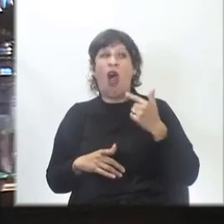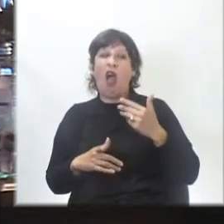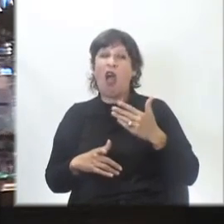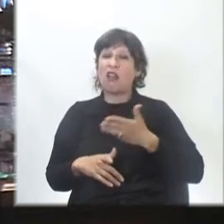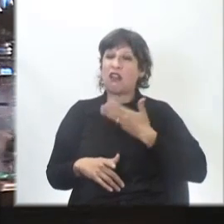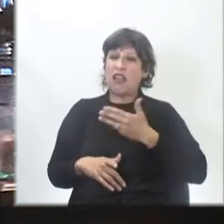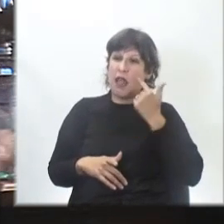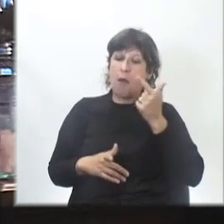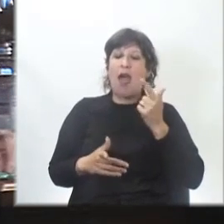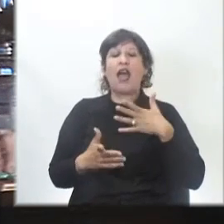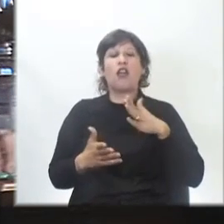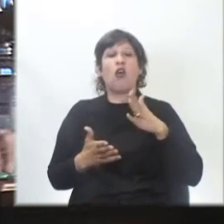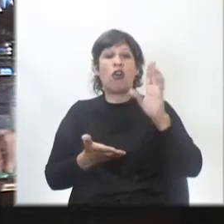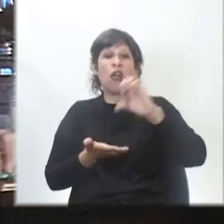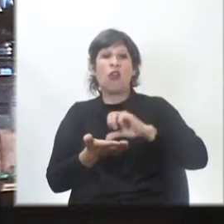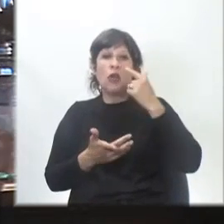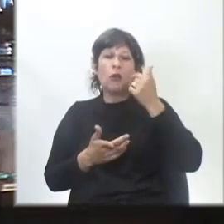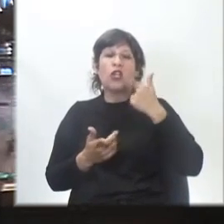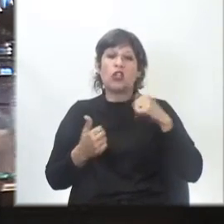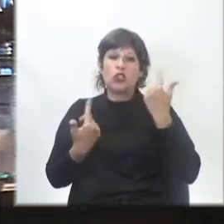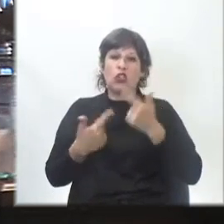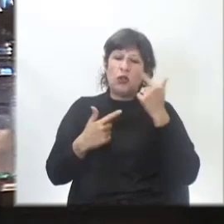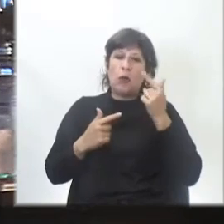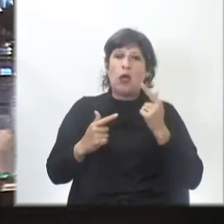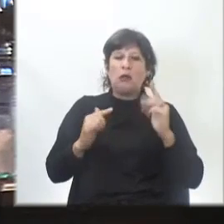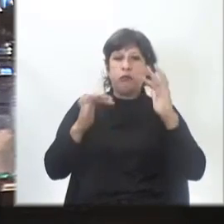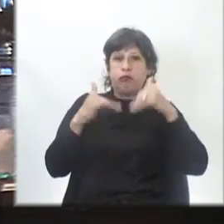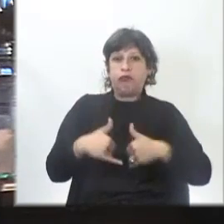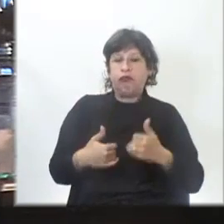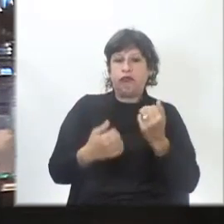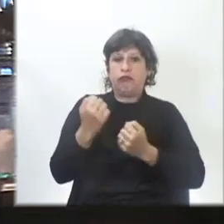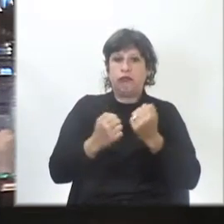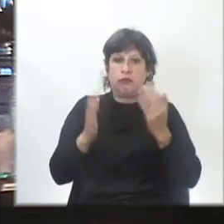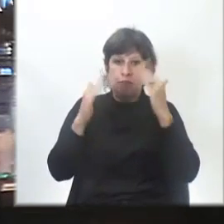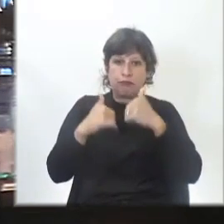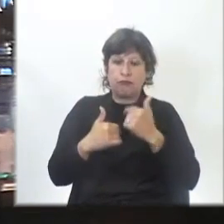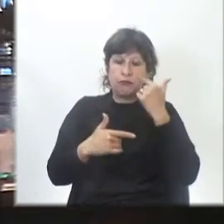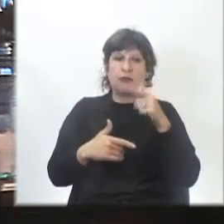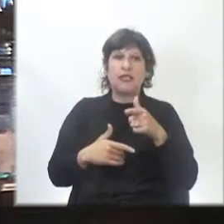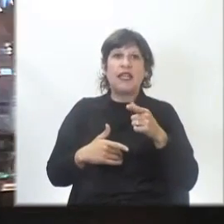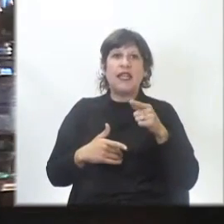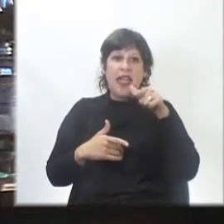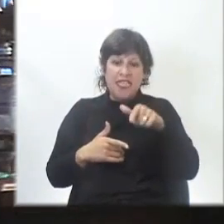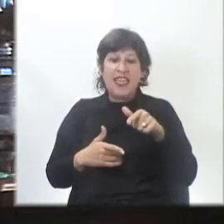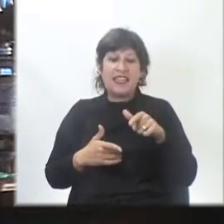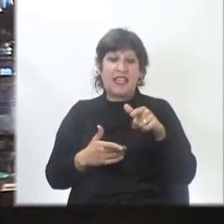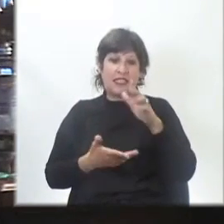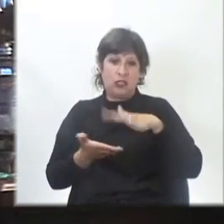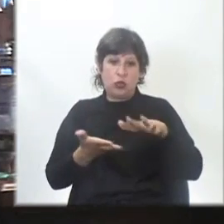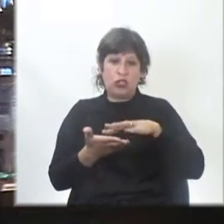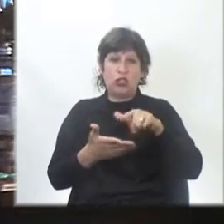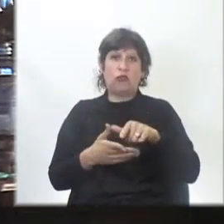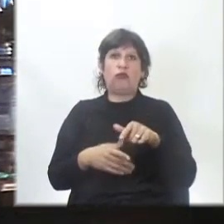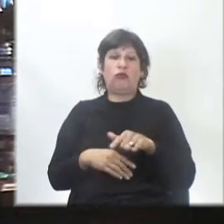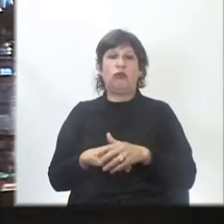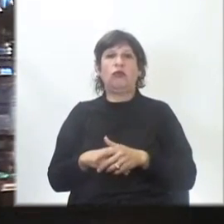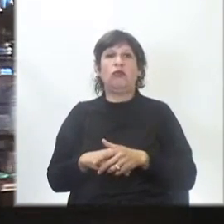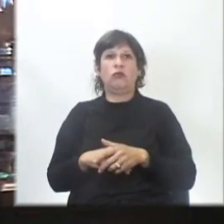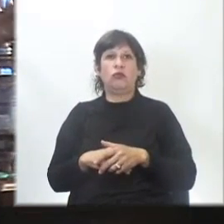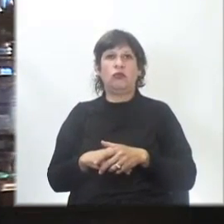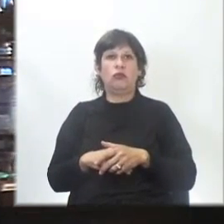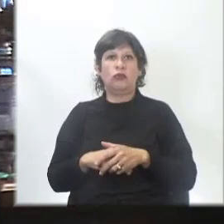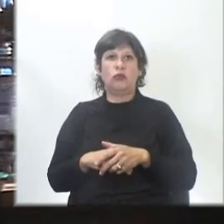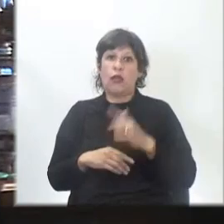el país al borde de la indefensión. Ahora, de este episodio, que es,